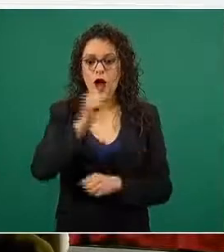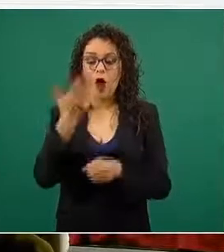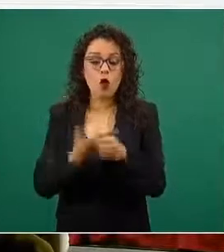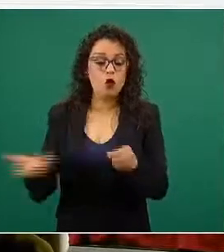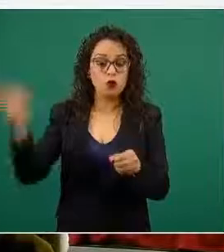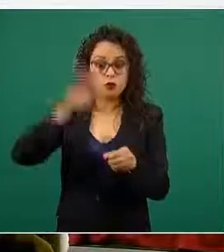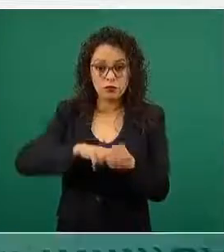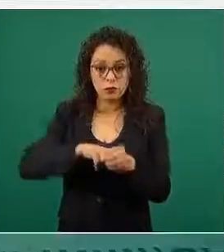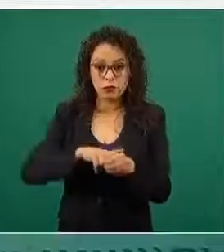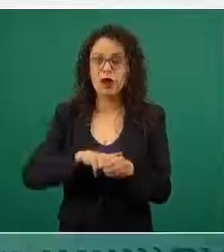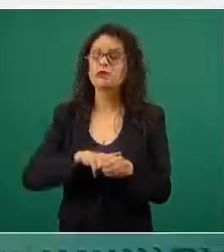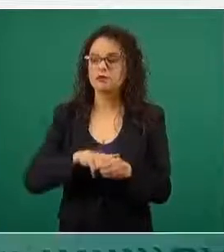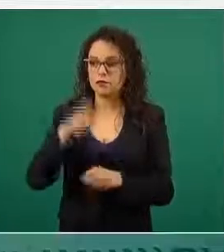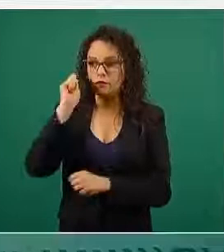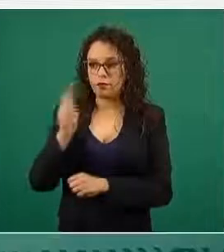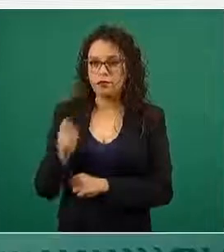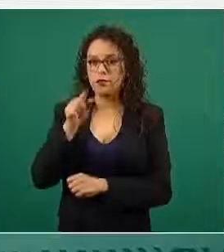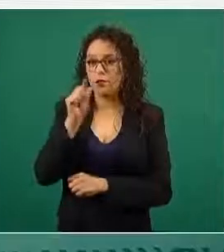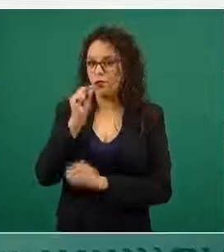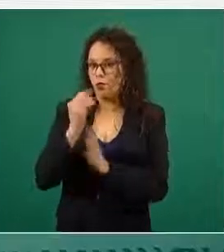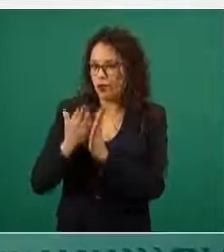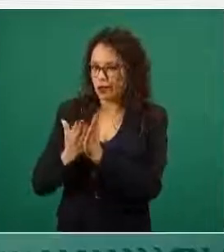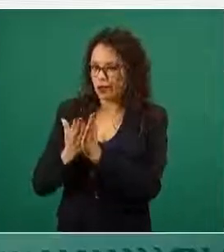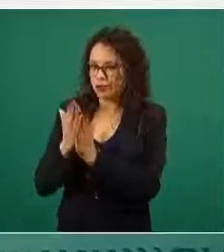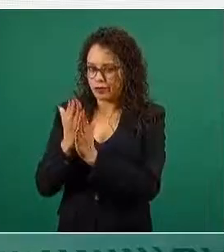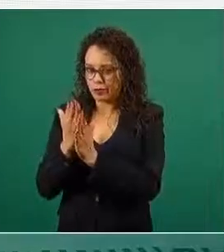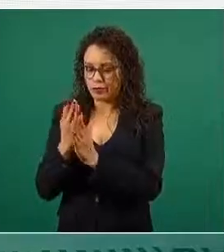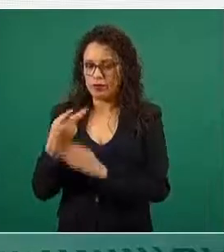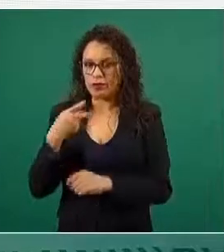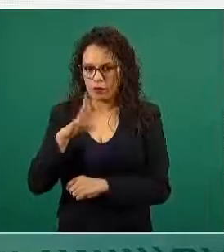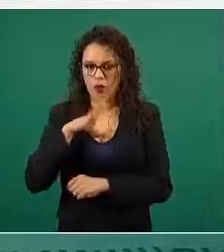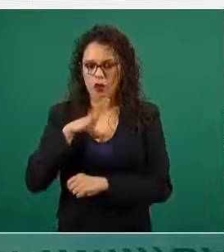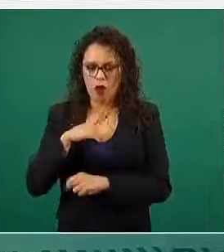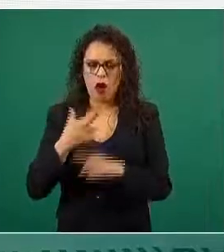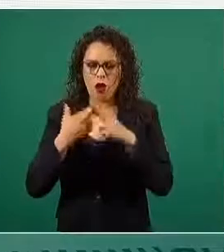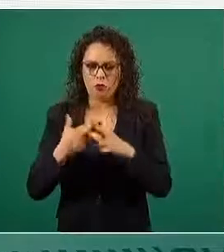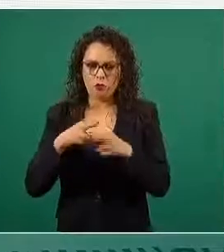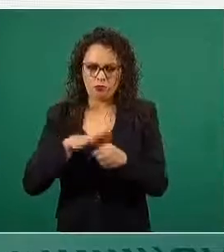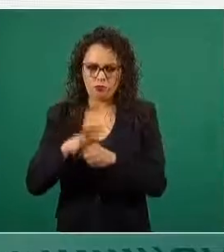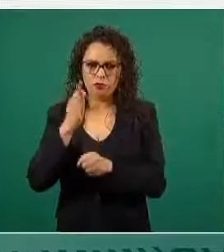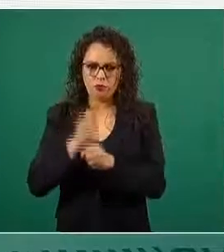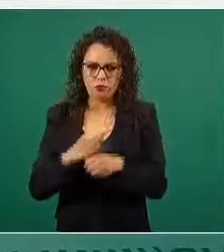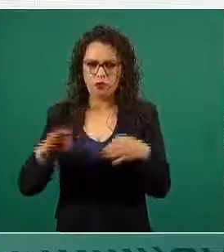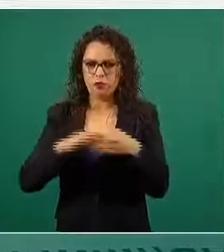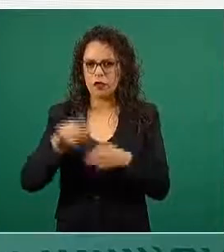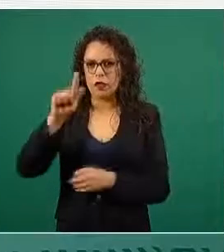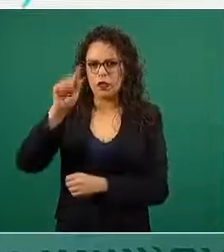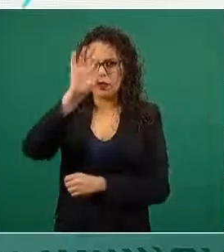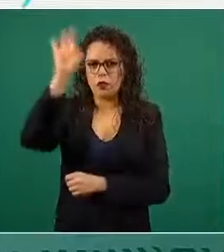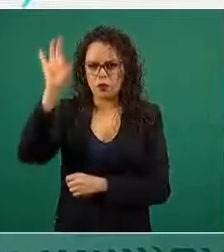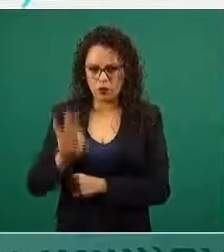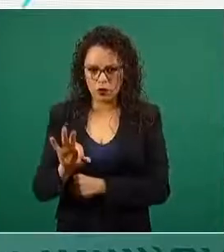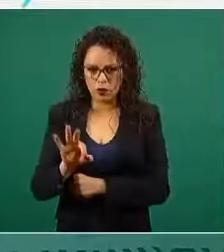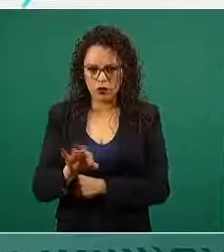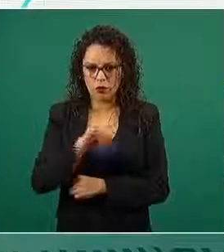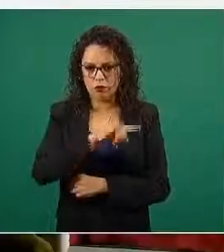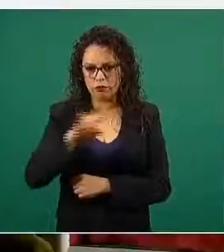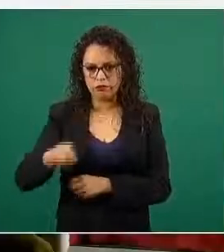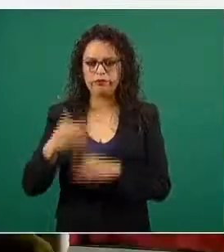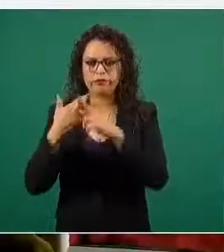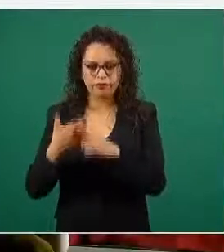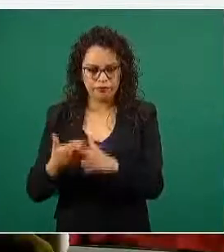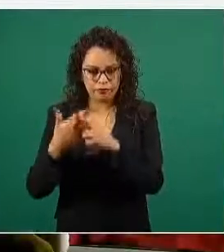ligera tendencia en ascenso, todavía buena reserva hospitalaria, casi el 70% de disponibilidad. La siguiente.